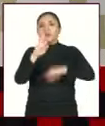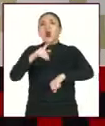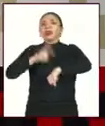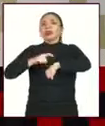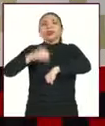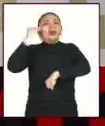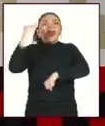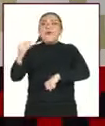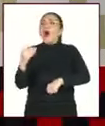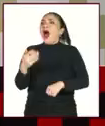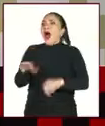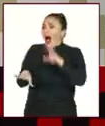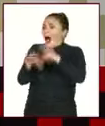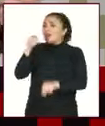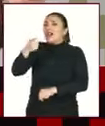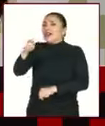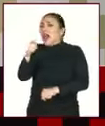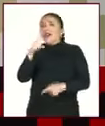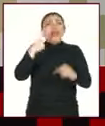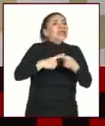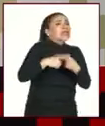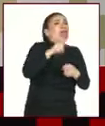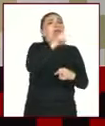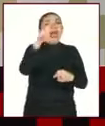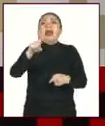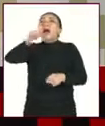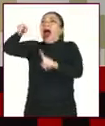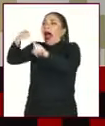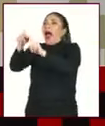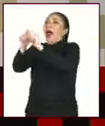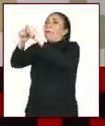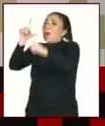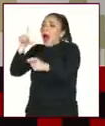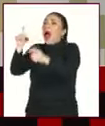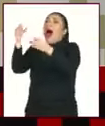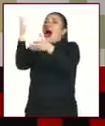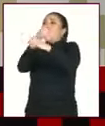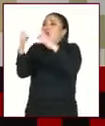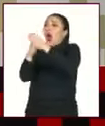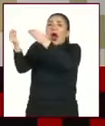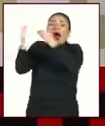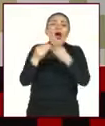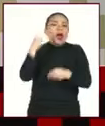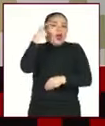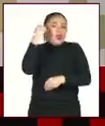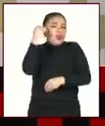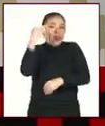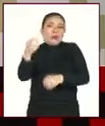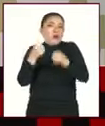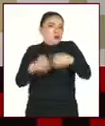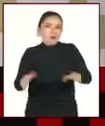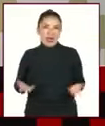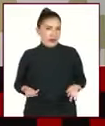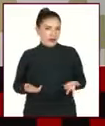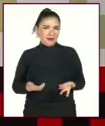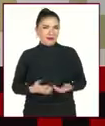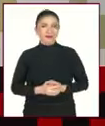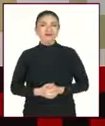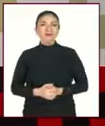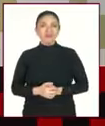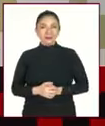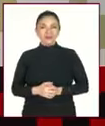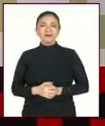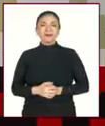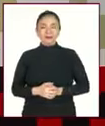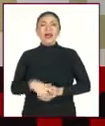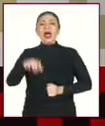en encontrar la llave y luego querer abrir el candado. Y por los nervios, cualquiera de las dos puede salir mal. Así es. ¿No?